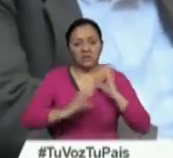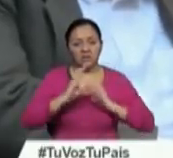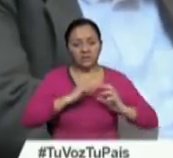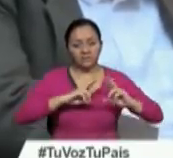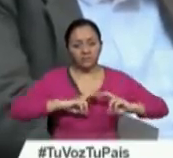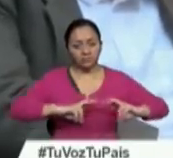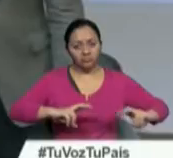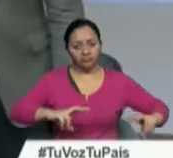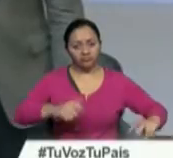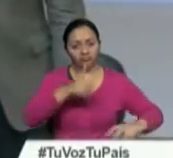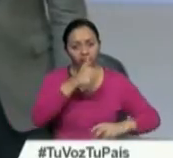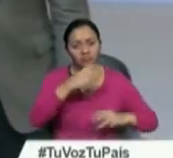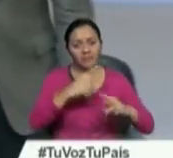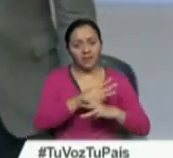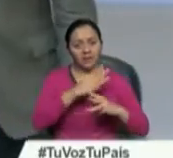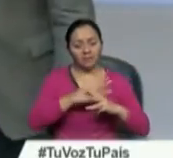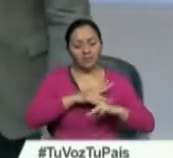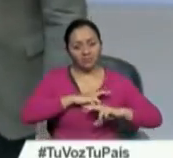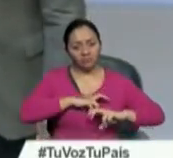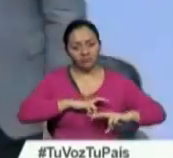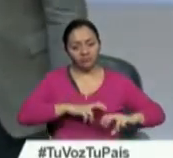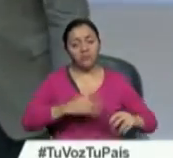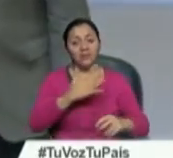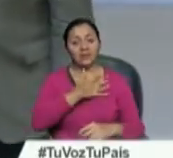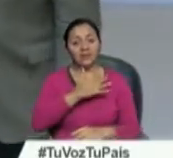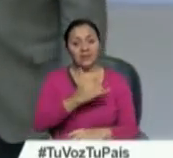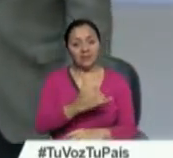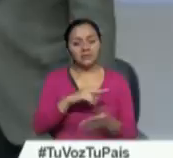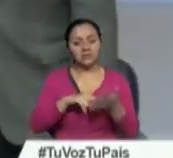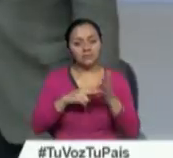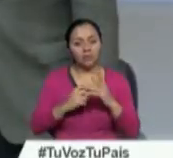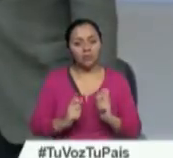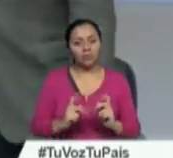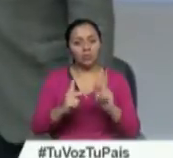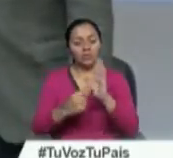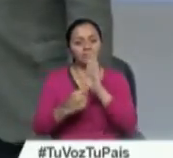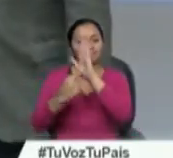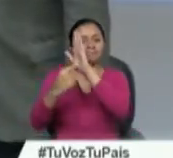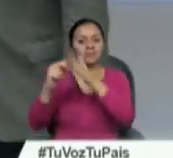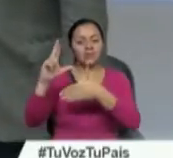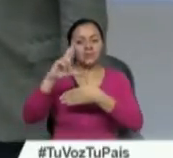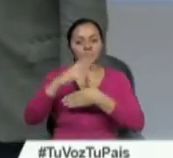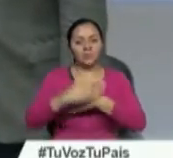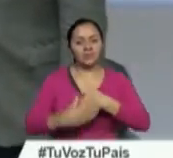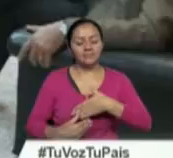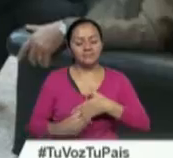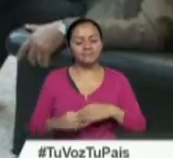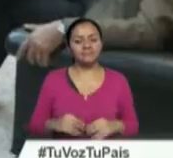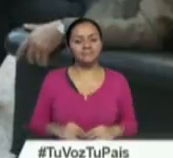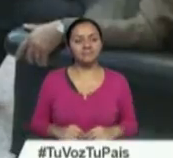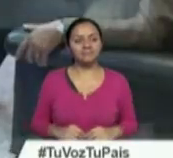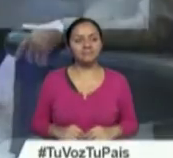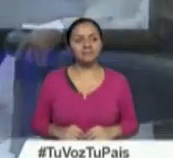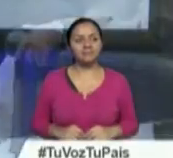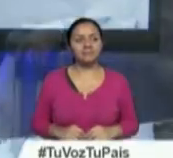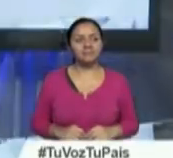Yachaytec sea una oportunidad para hacer historia en América Latina. Cristina Pavón, Noticiero Ciudadano.